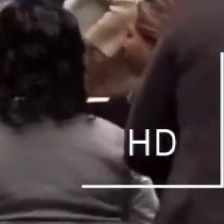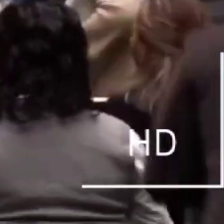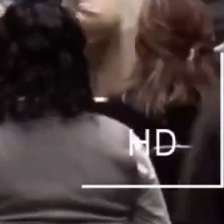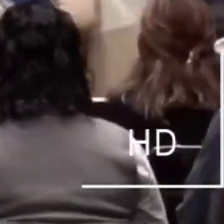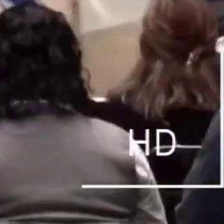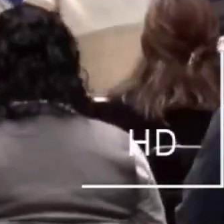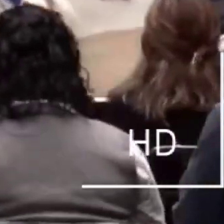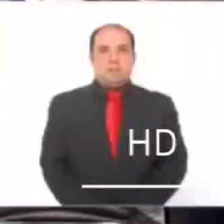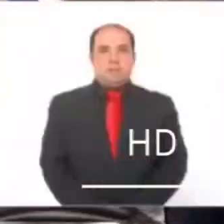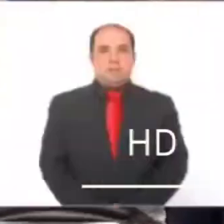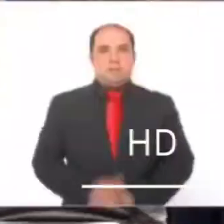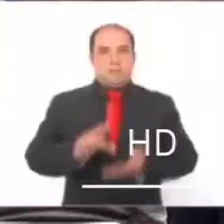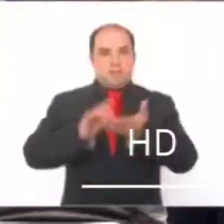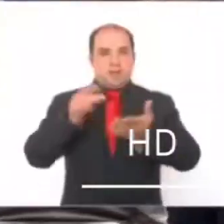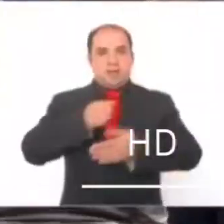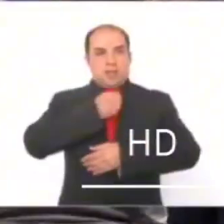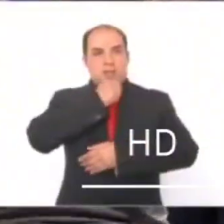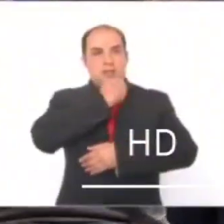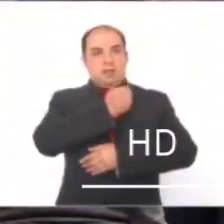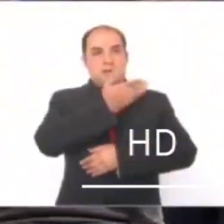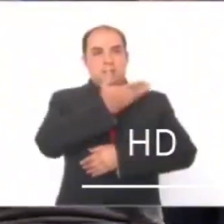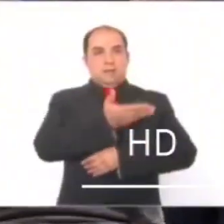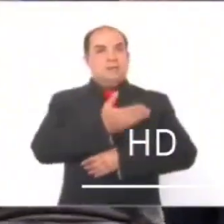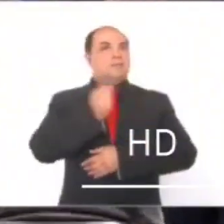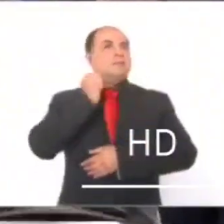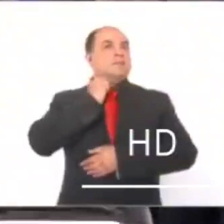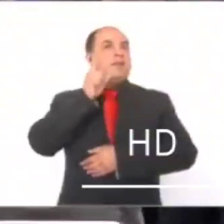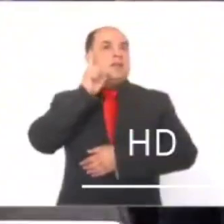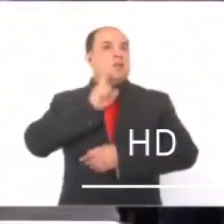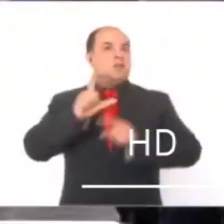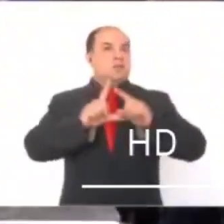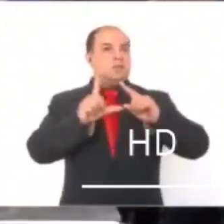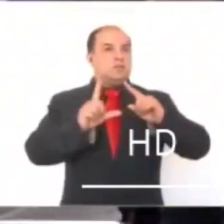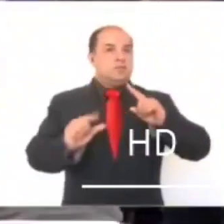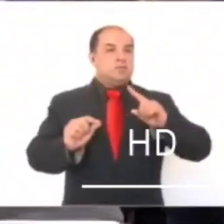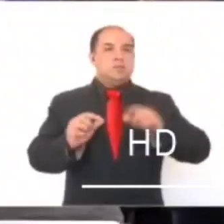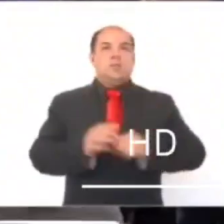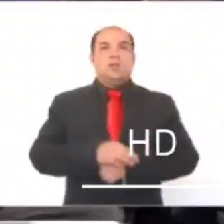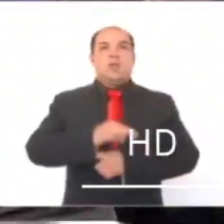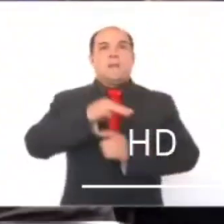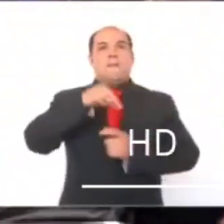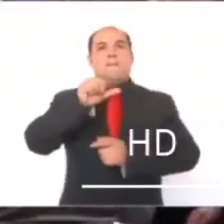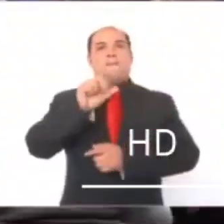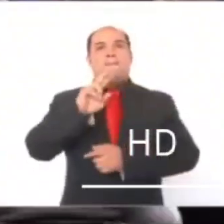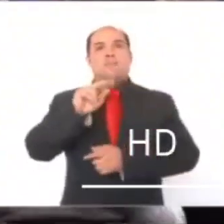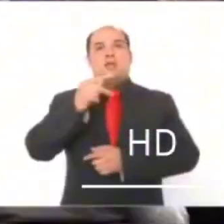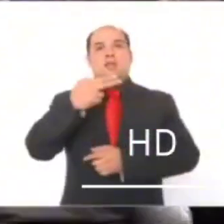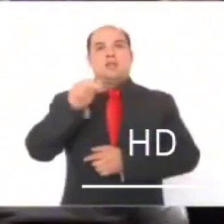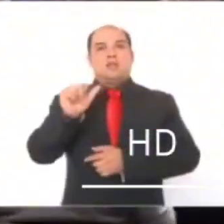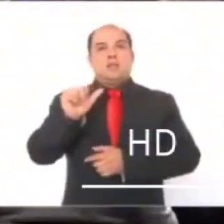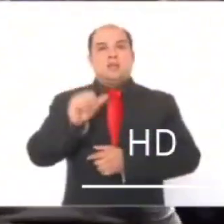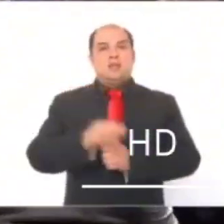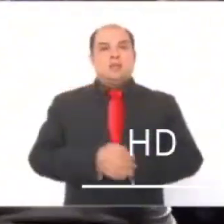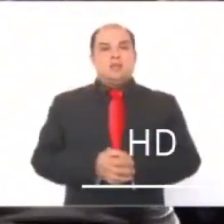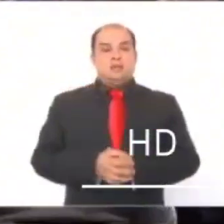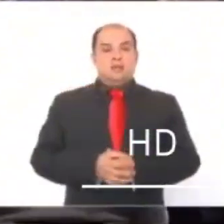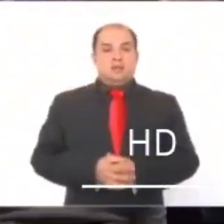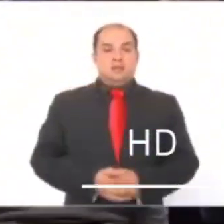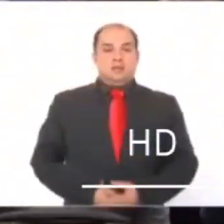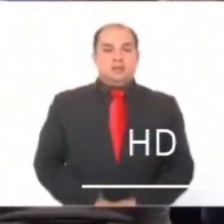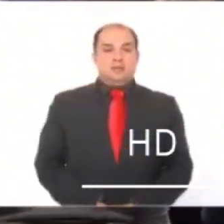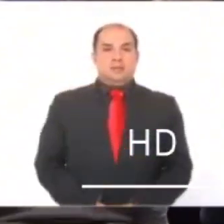Enseguida tiene la palabra la senadora de la República, Marta Lucía Micher Camarena. Ay,